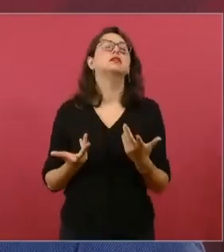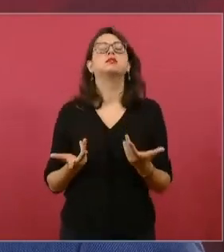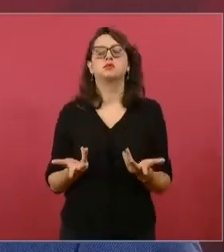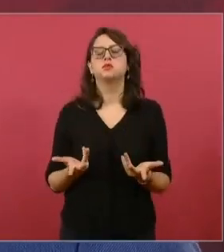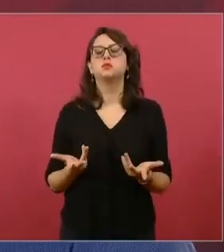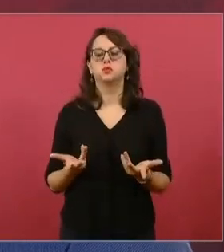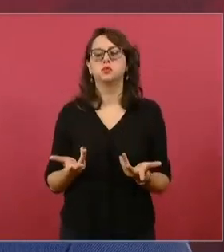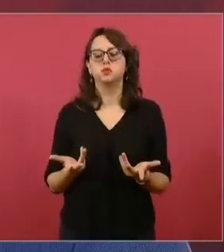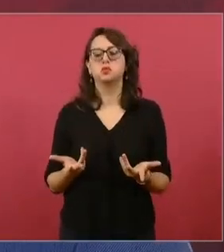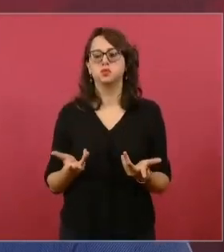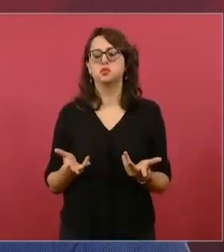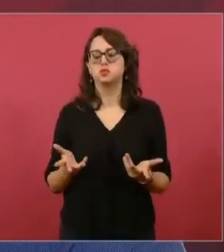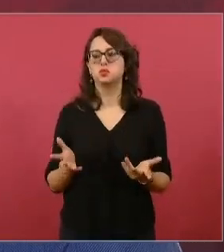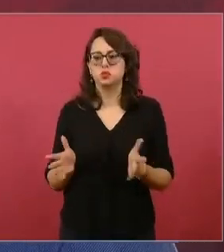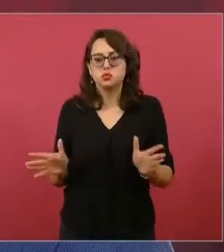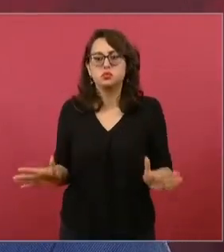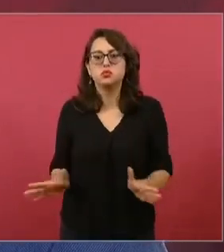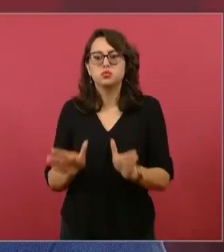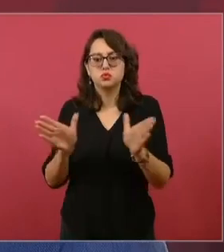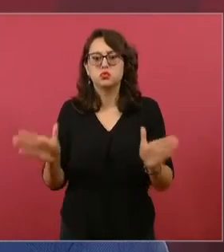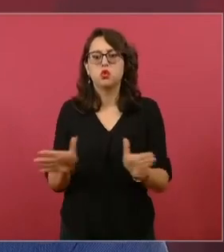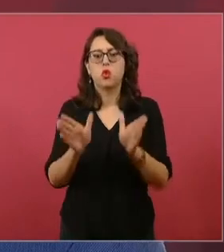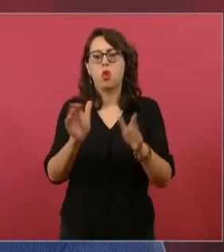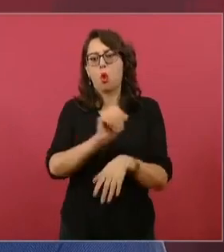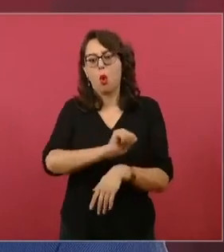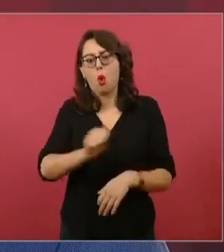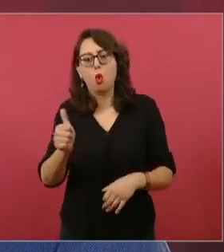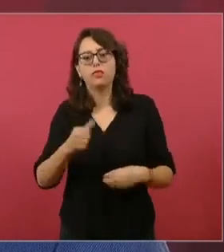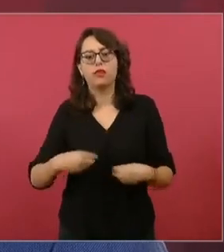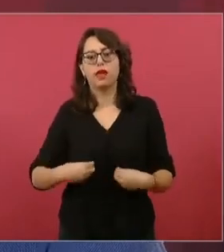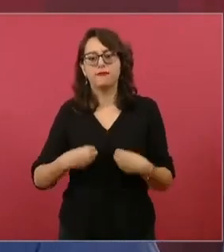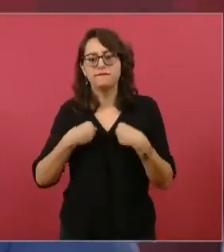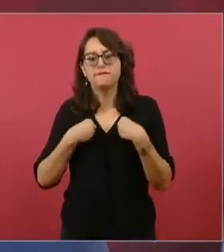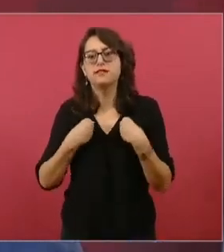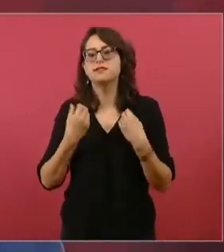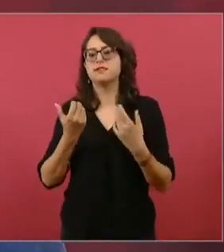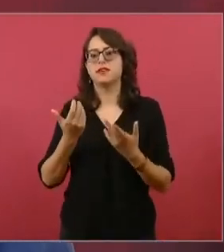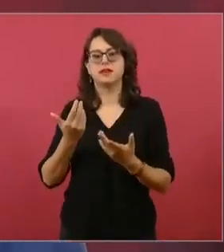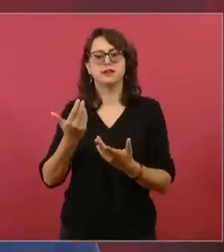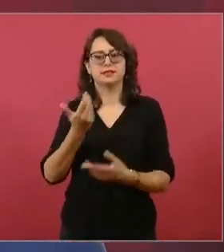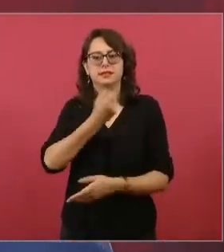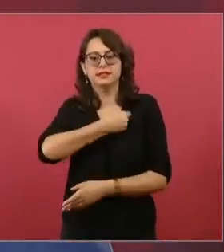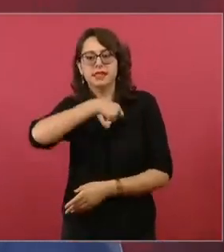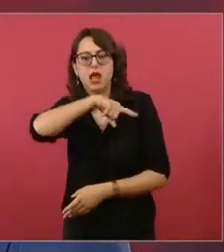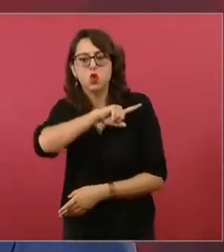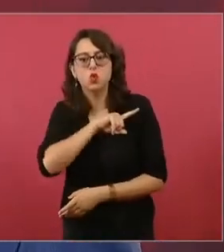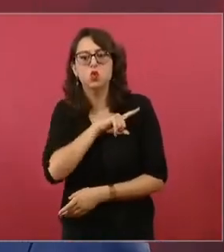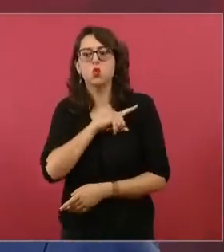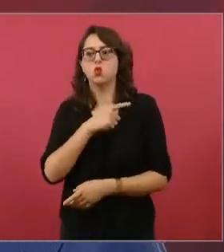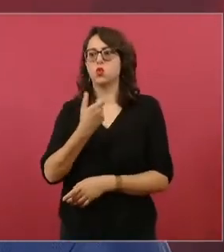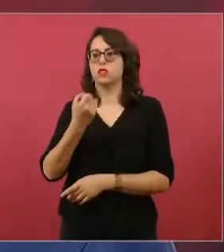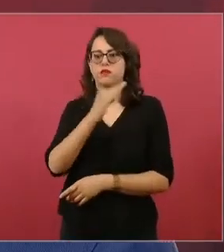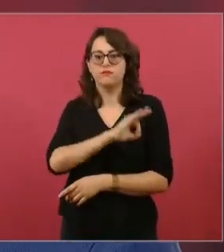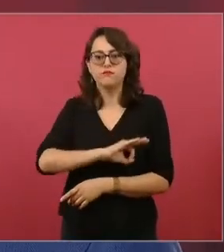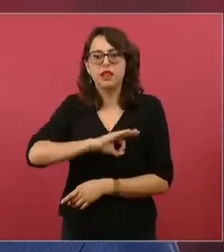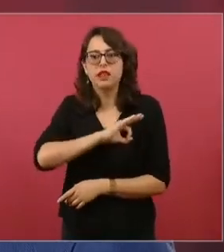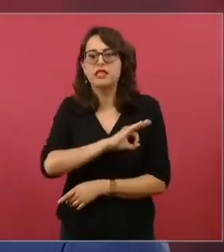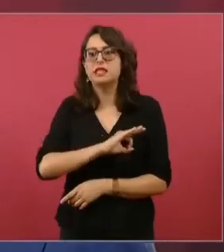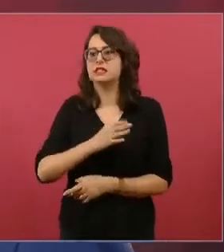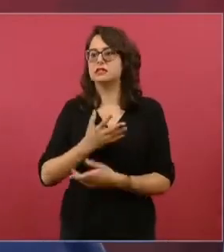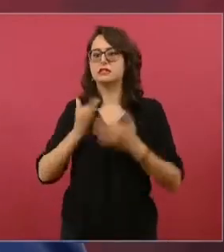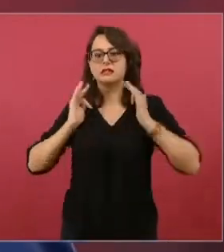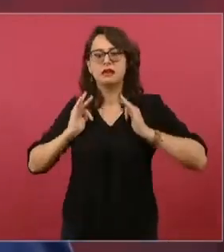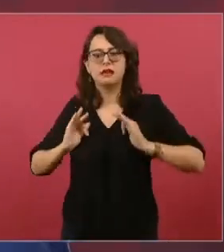una vida distinta, sana, que no lleve a